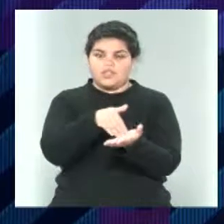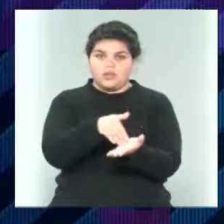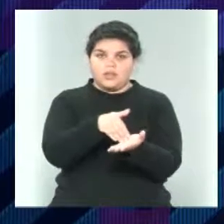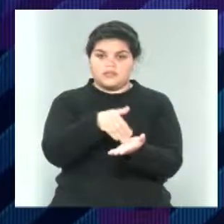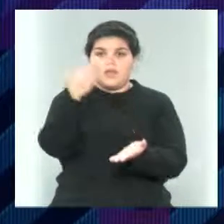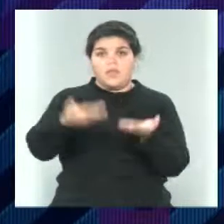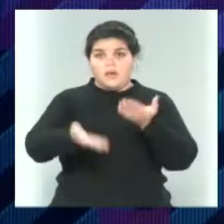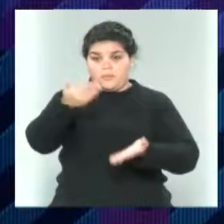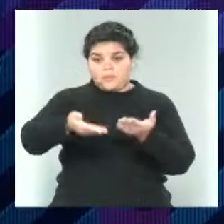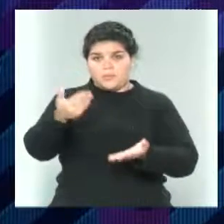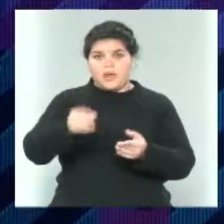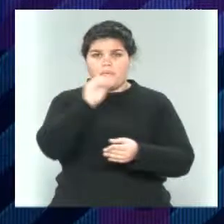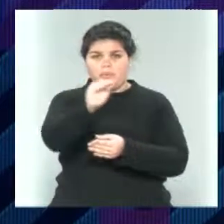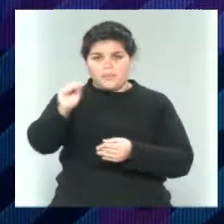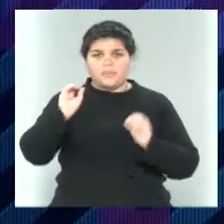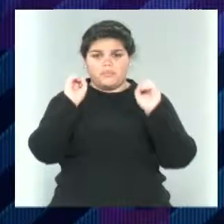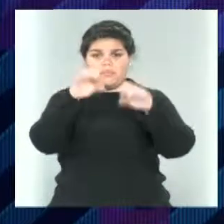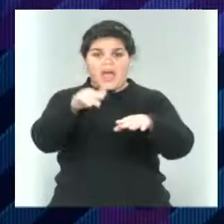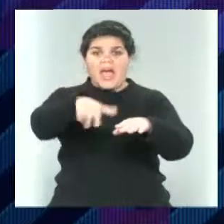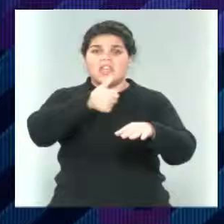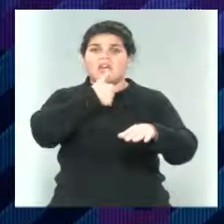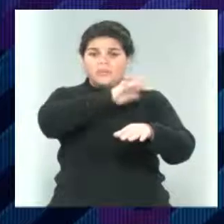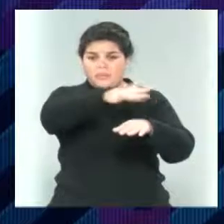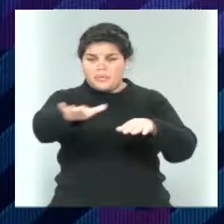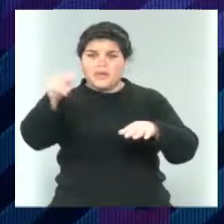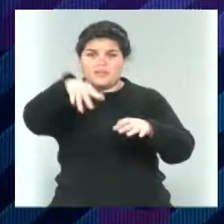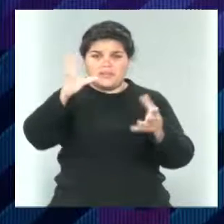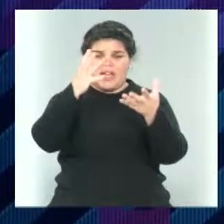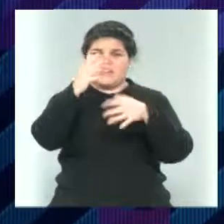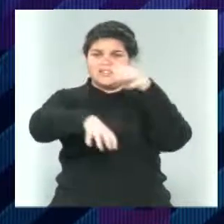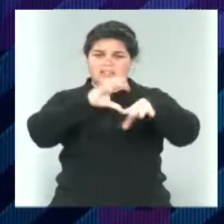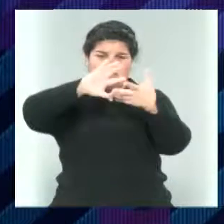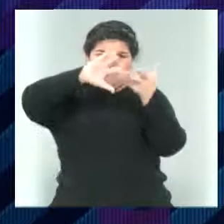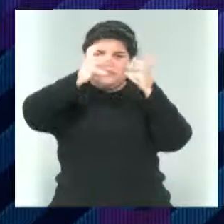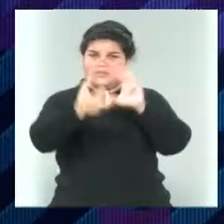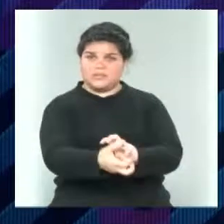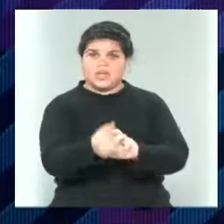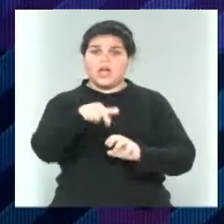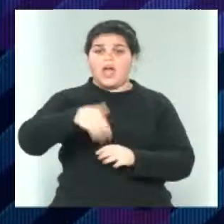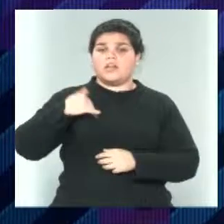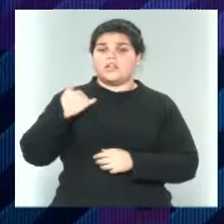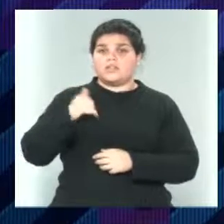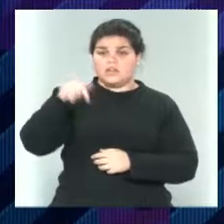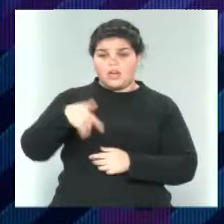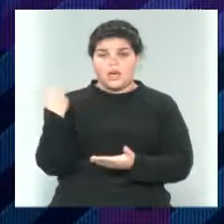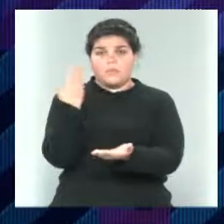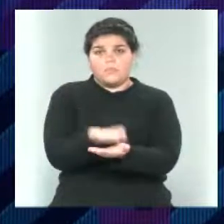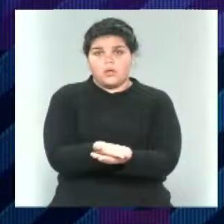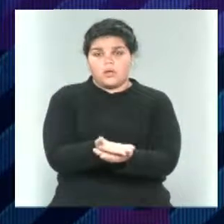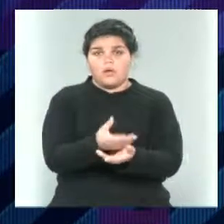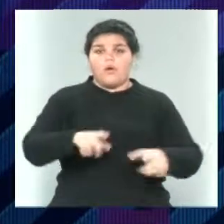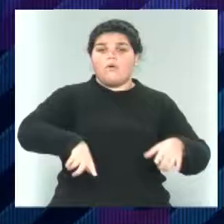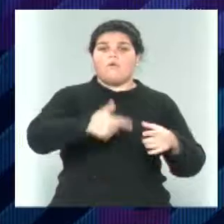lo que amenaza la vida marina y humana y destruye los ecosistemas naturales. En el plano nacional, en en Argentina, el gobierno presentó